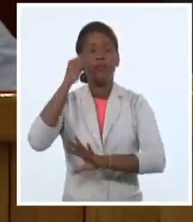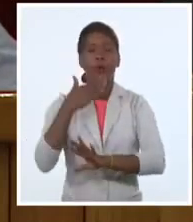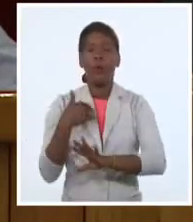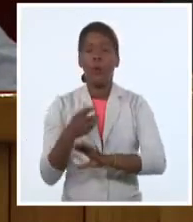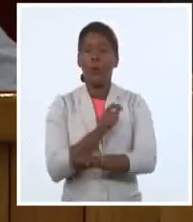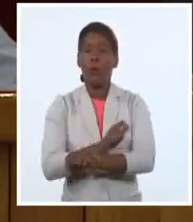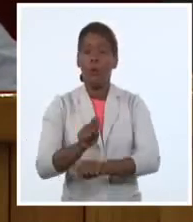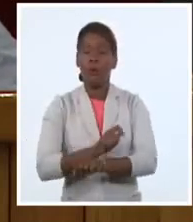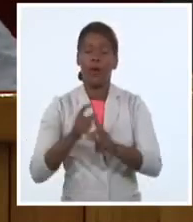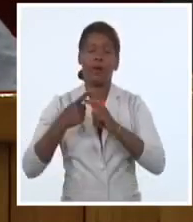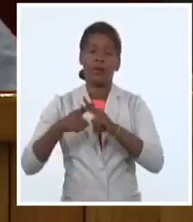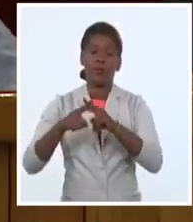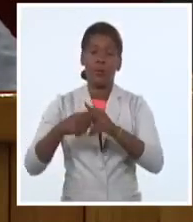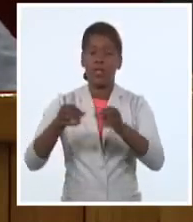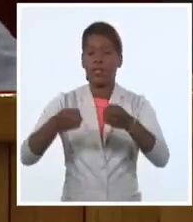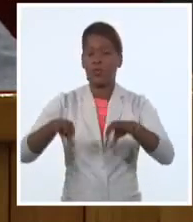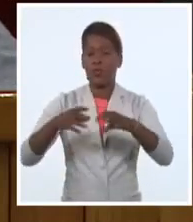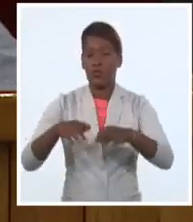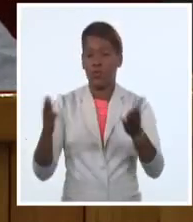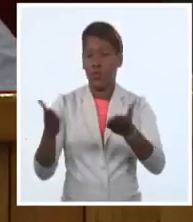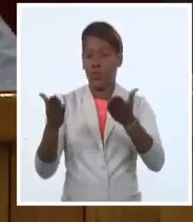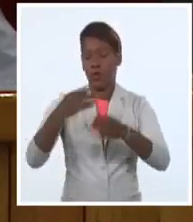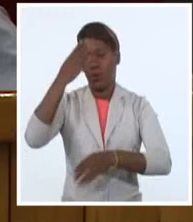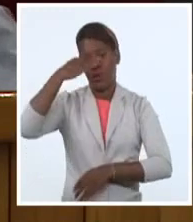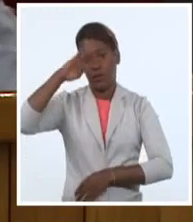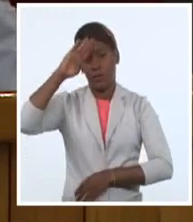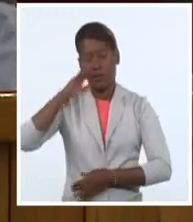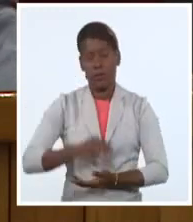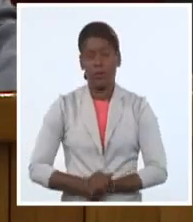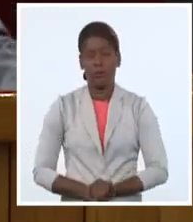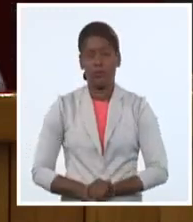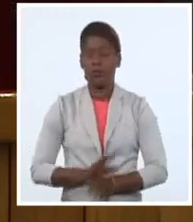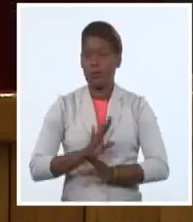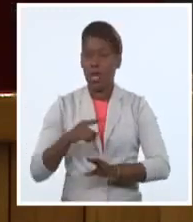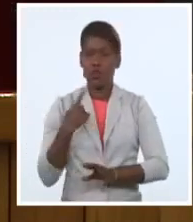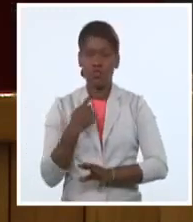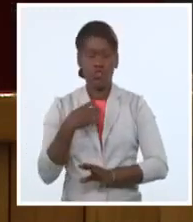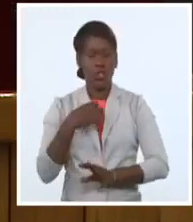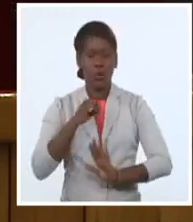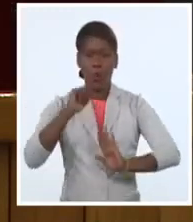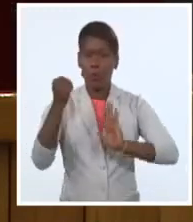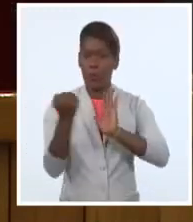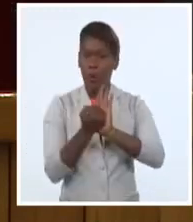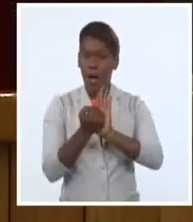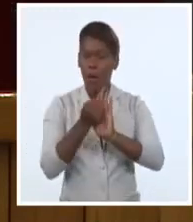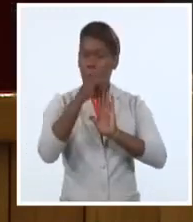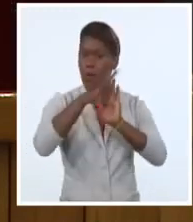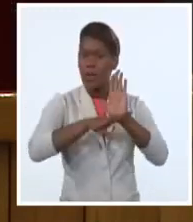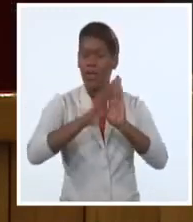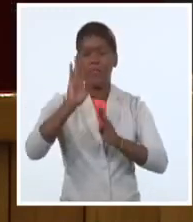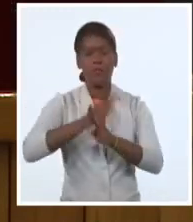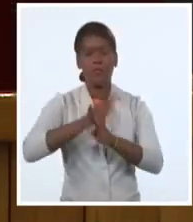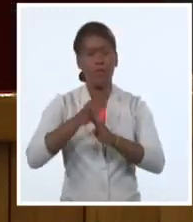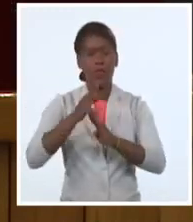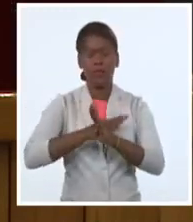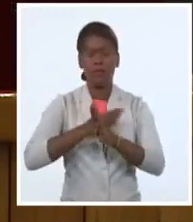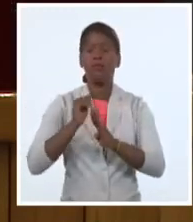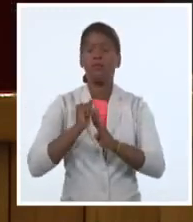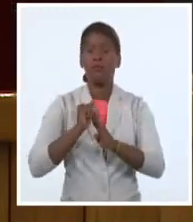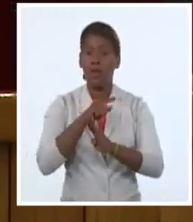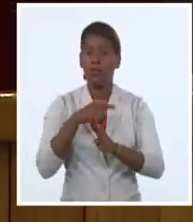solución de los problemas más apremiantes. Se han aprobado más de 60 medidas al estímulo a la producción